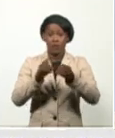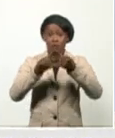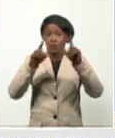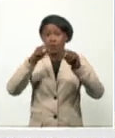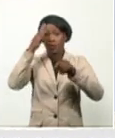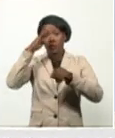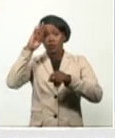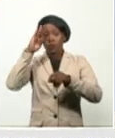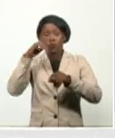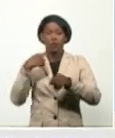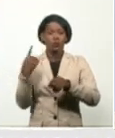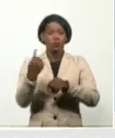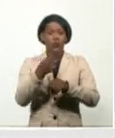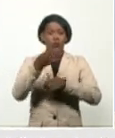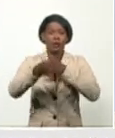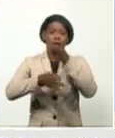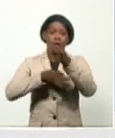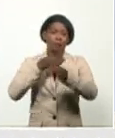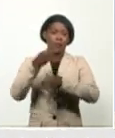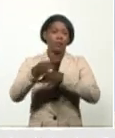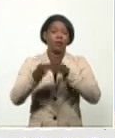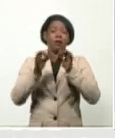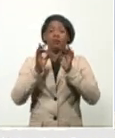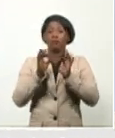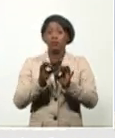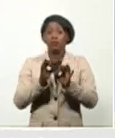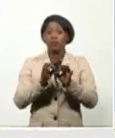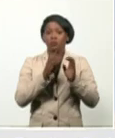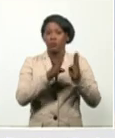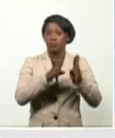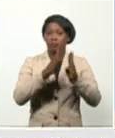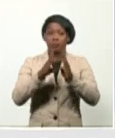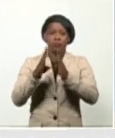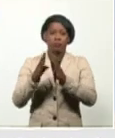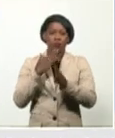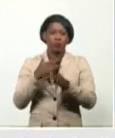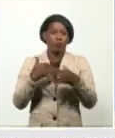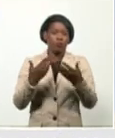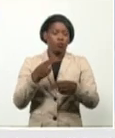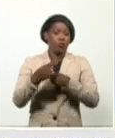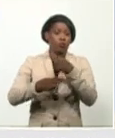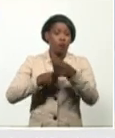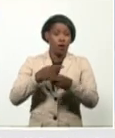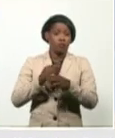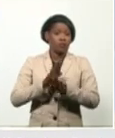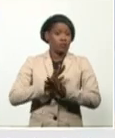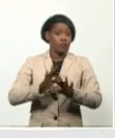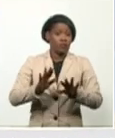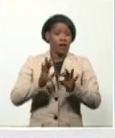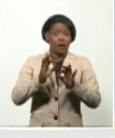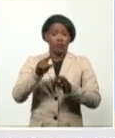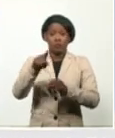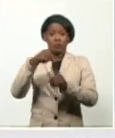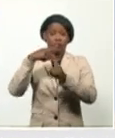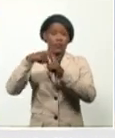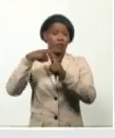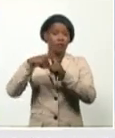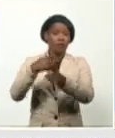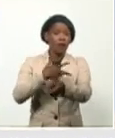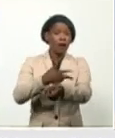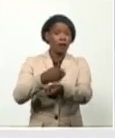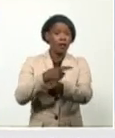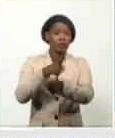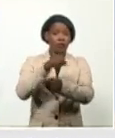lo hemos explicado, el protocolo de Cuba, después que te haces negativo, te vas a tu casa y